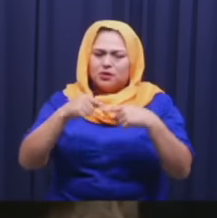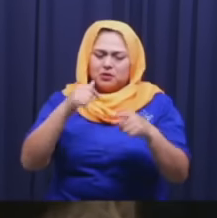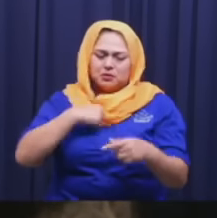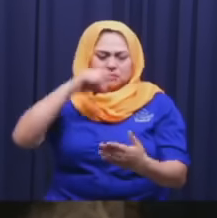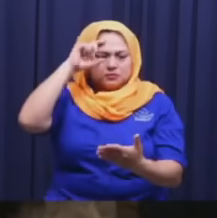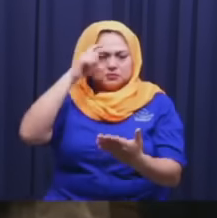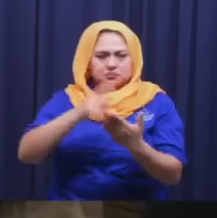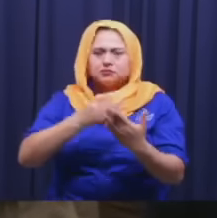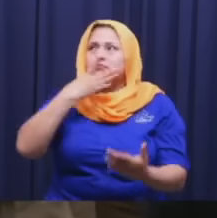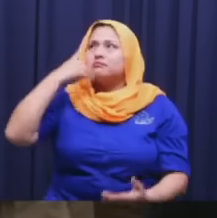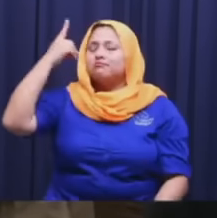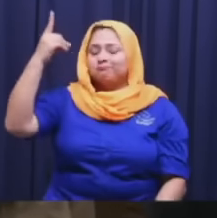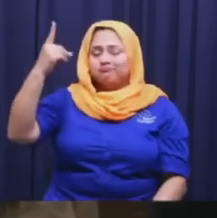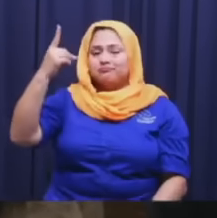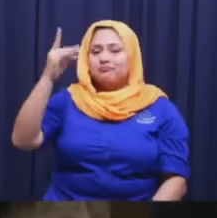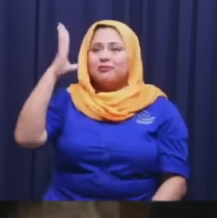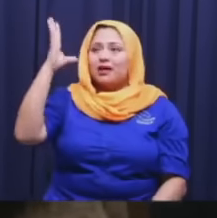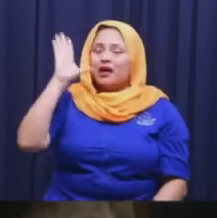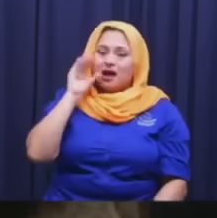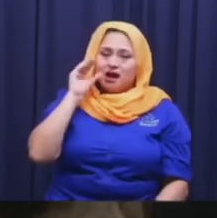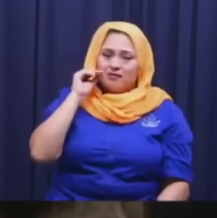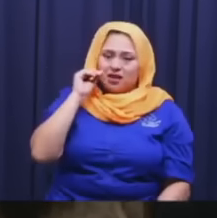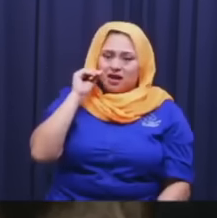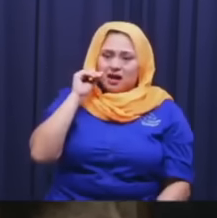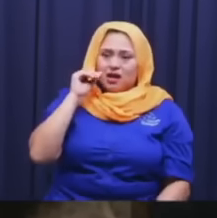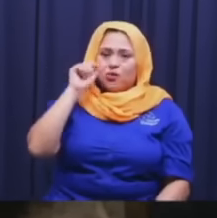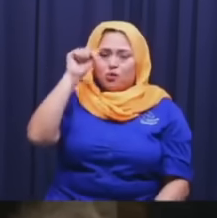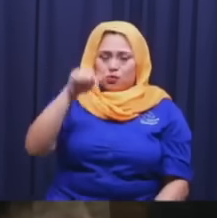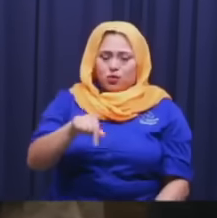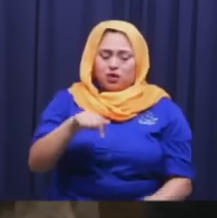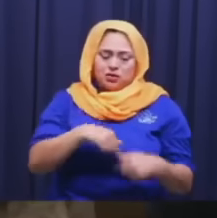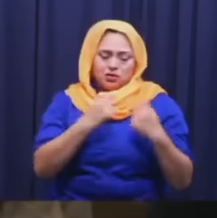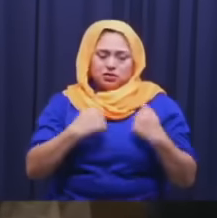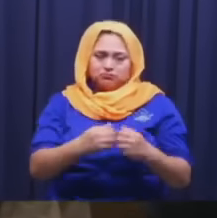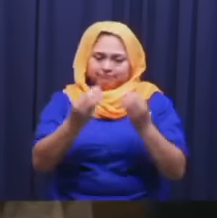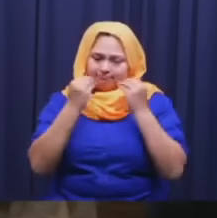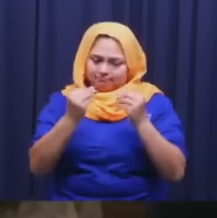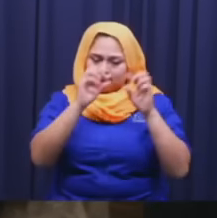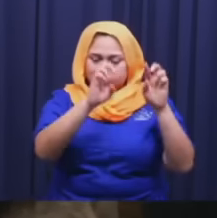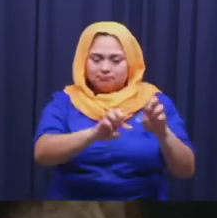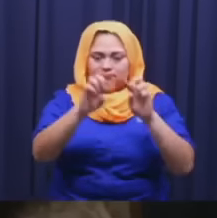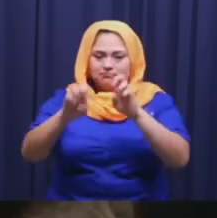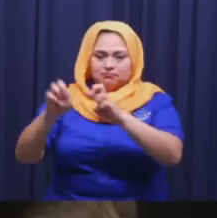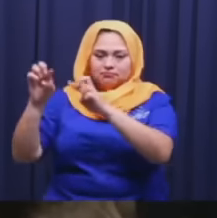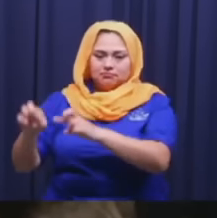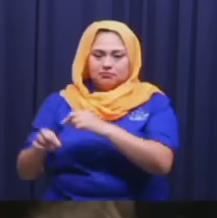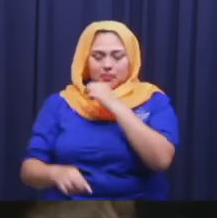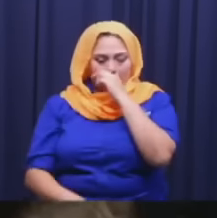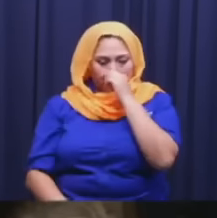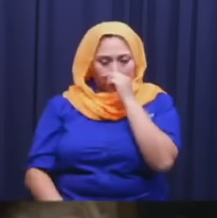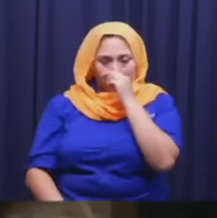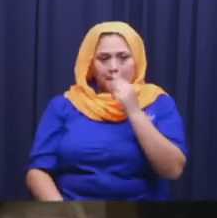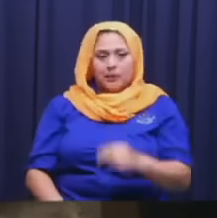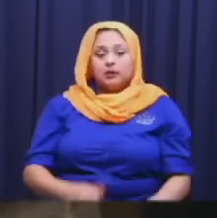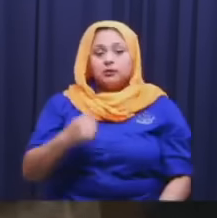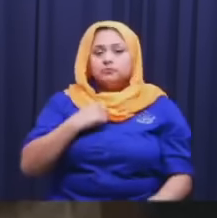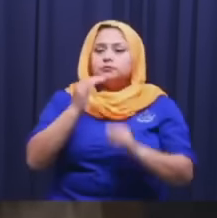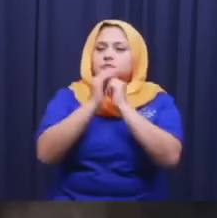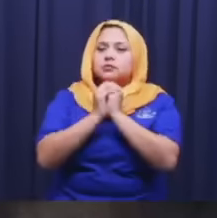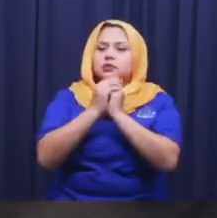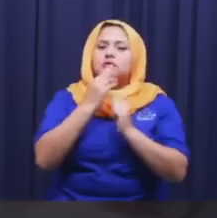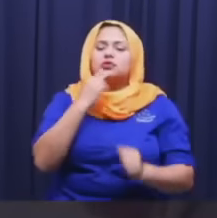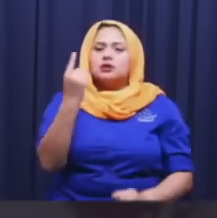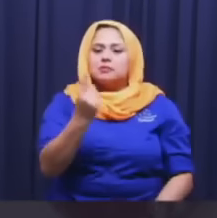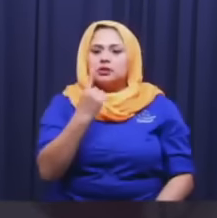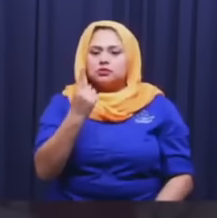Dios está hablando muy puntualmente al corazón de muchas personas. Acérquense. Yo le voy a pedir a mis hermanos,